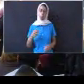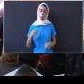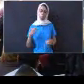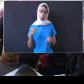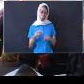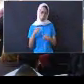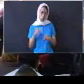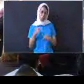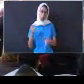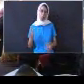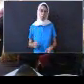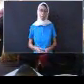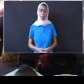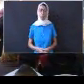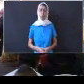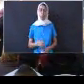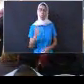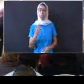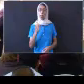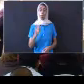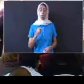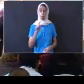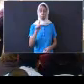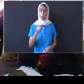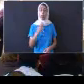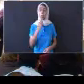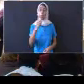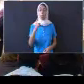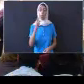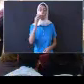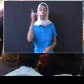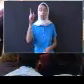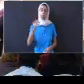Y todo eso. Poder decirle Señor. Necesito.